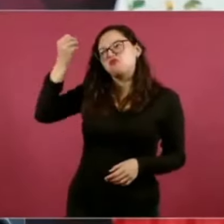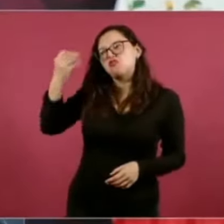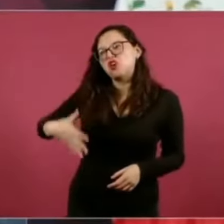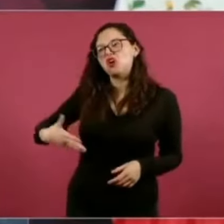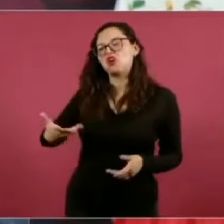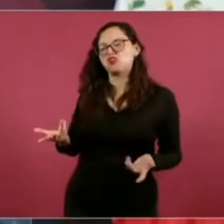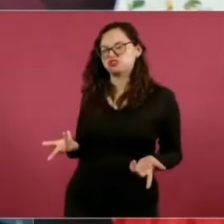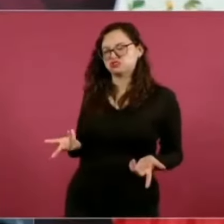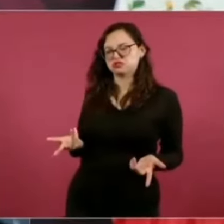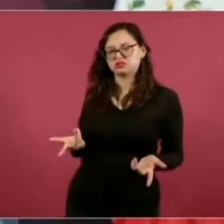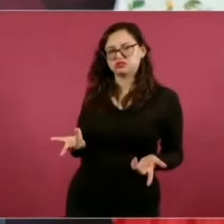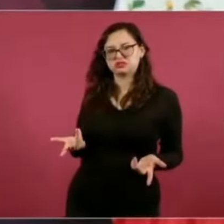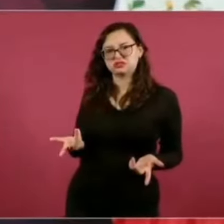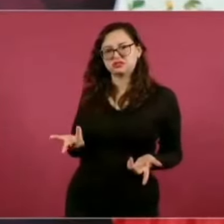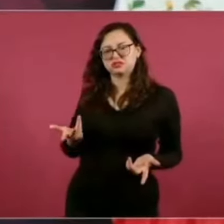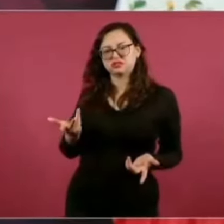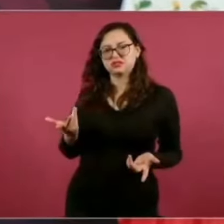humillarnos,